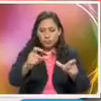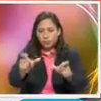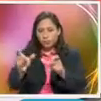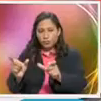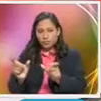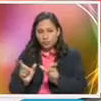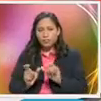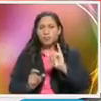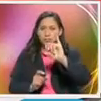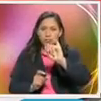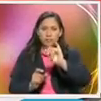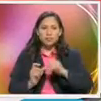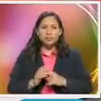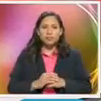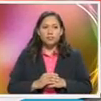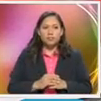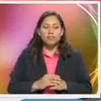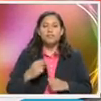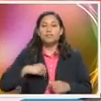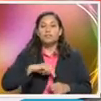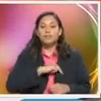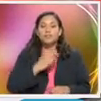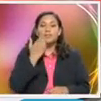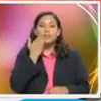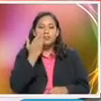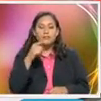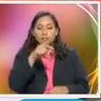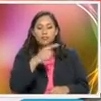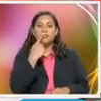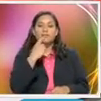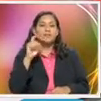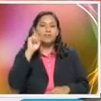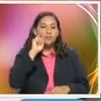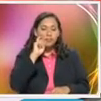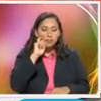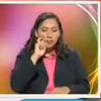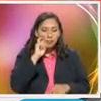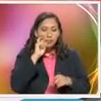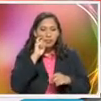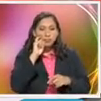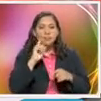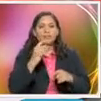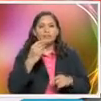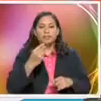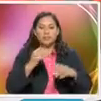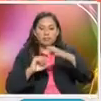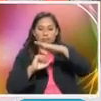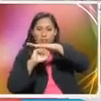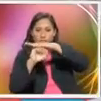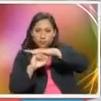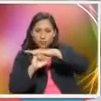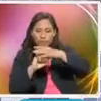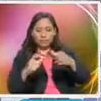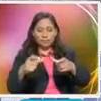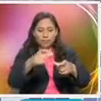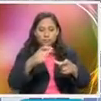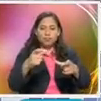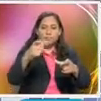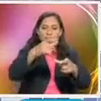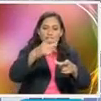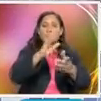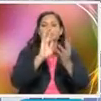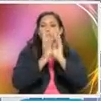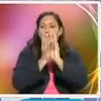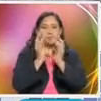Pues sí, realmente lo que queremos es el jitomate que nos haga como que sostenga todo lo demás, como bien dices, ¿no? Hecho. Y vamos a ir poniendo. La